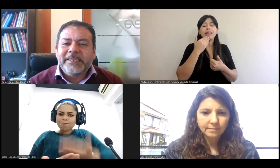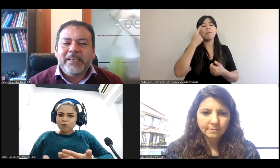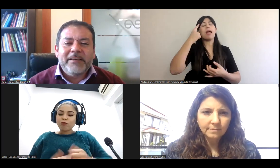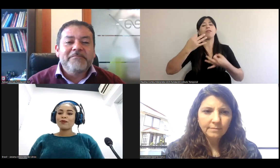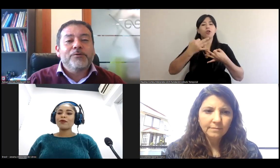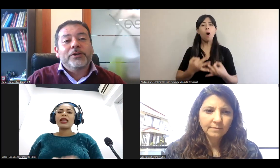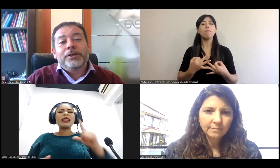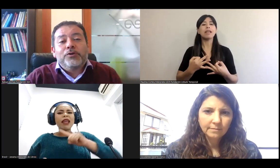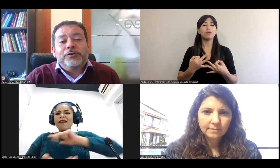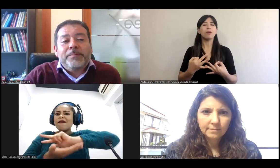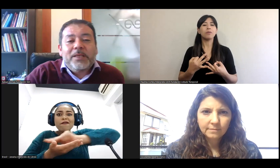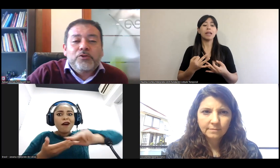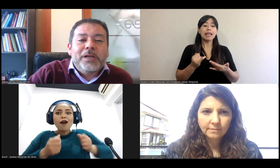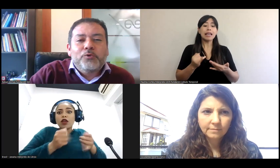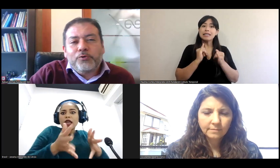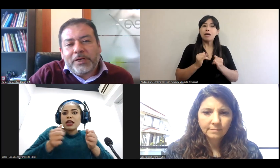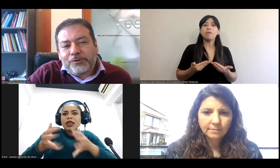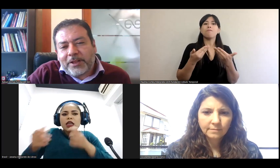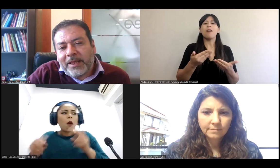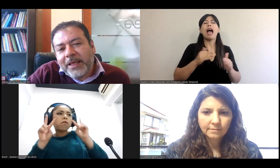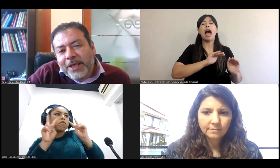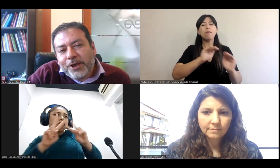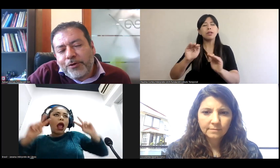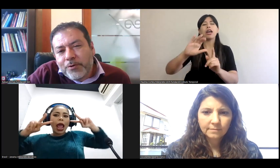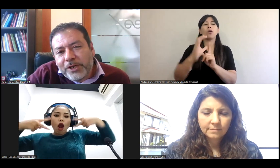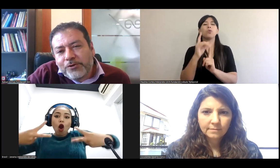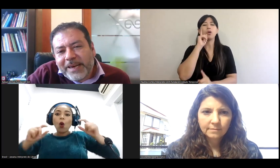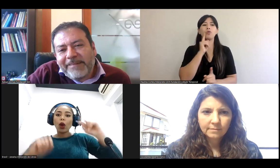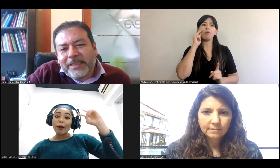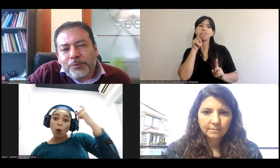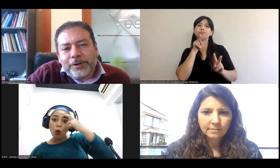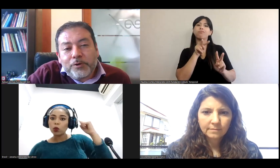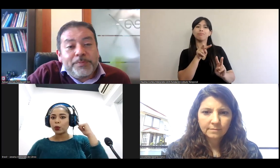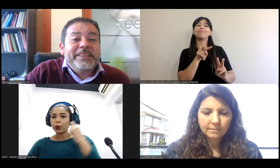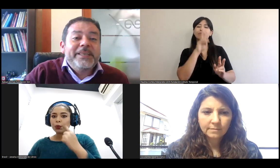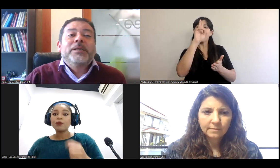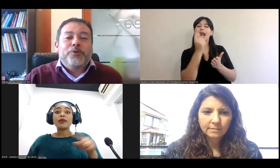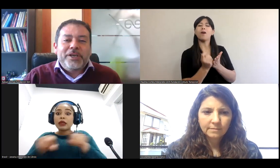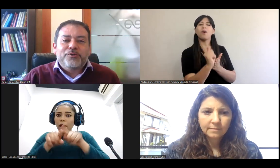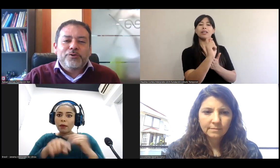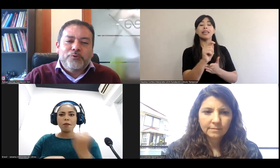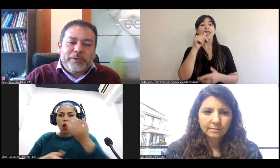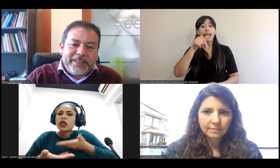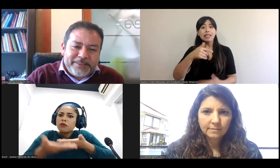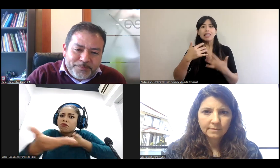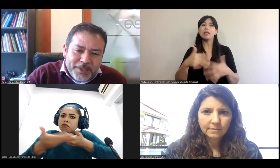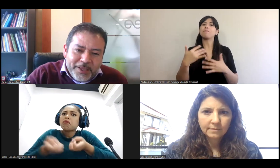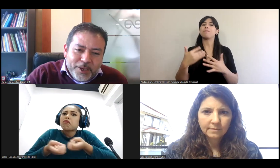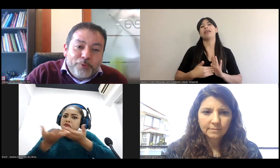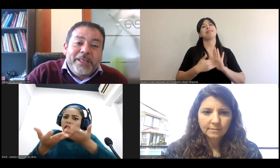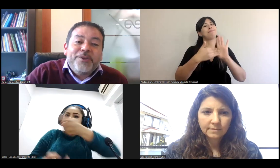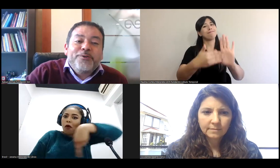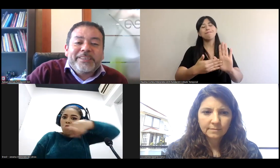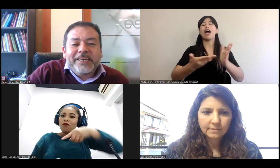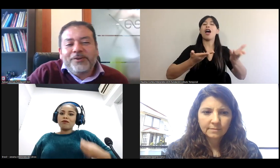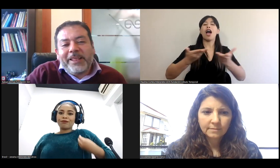diversas iniciativas en favor del reconocimiento de la cultura sorda. Y hoy es un hito relevante poder compartir este proyecto con ustedes.